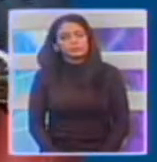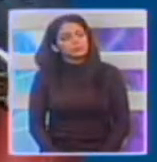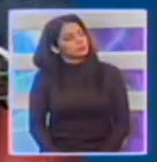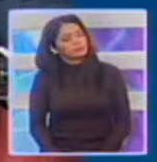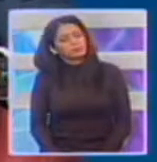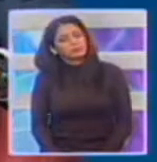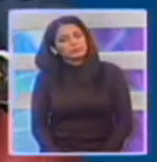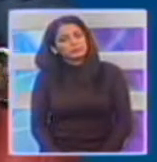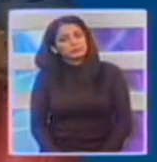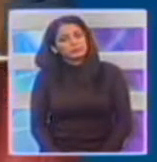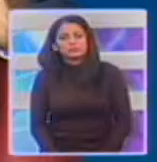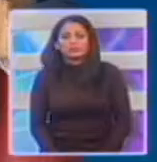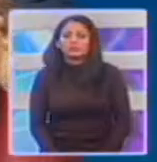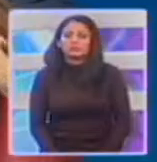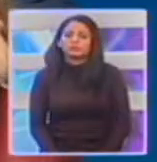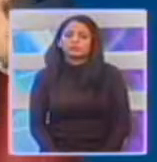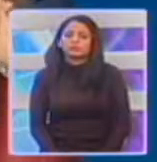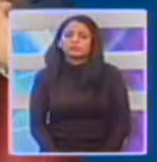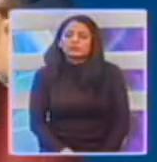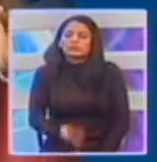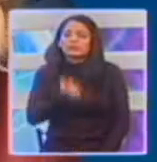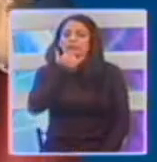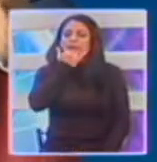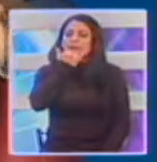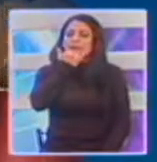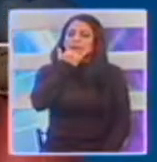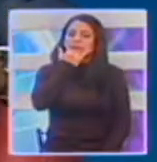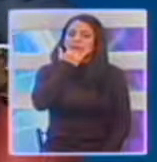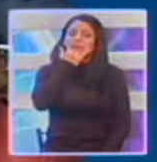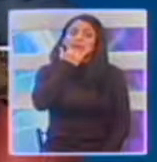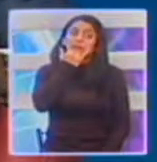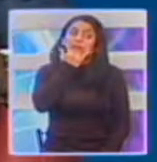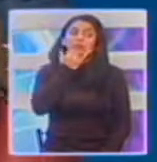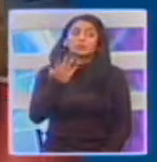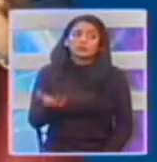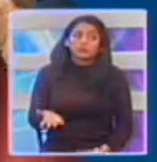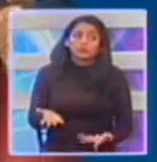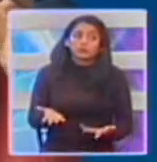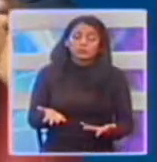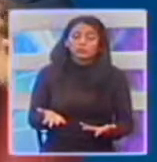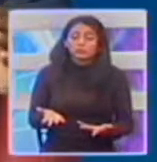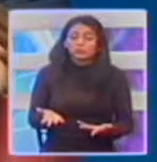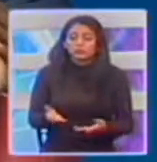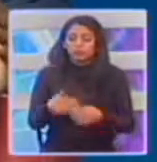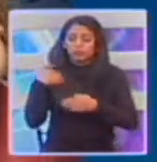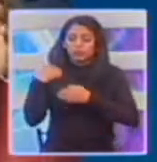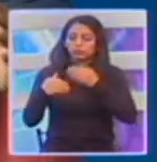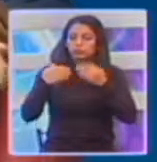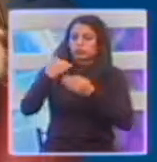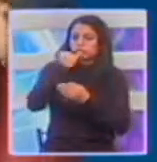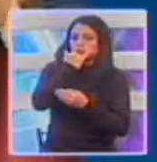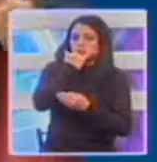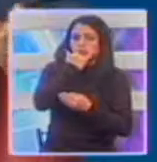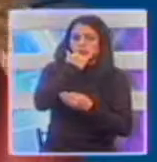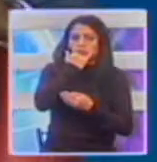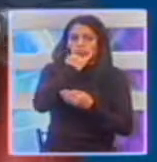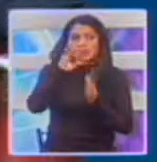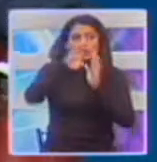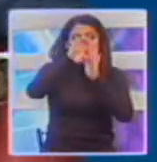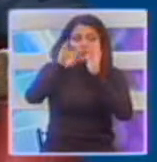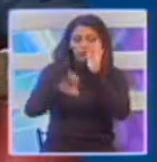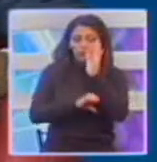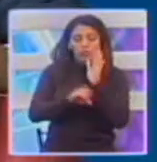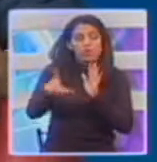asambleísta pacheco porque considerando que es un error procedimental la constitución y la ley dice muy claramente